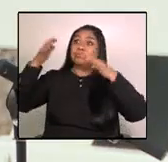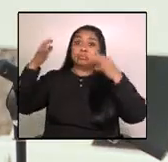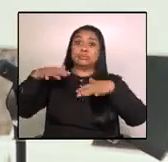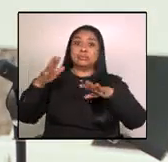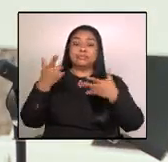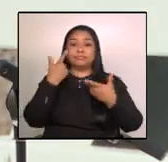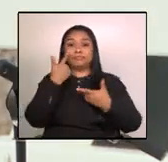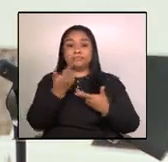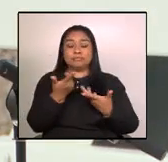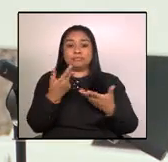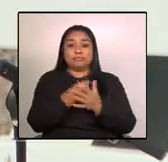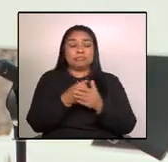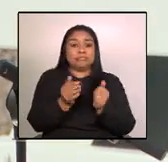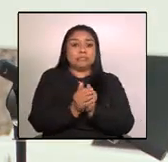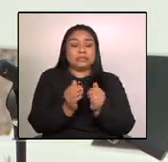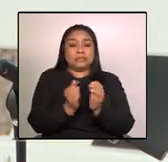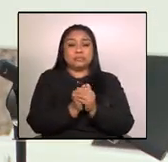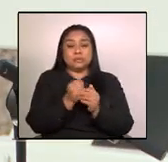invierno,